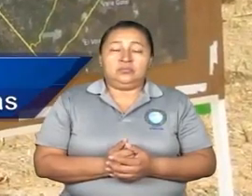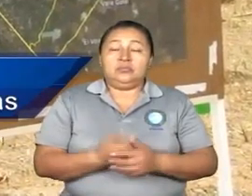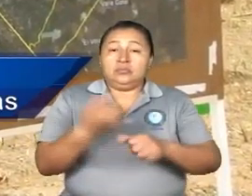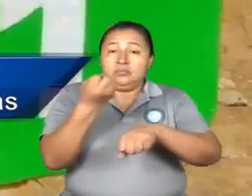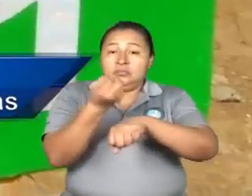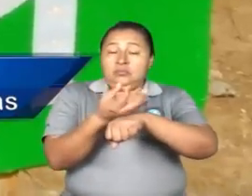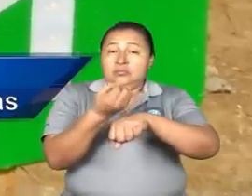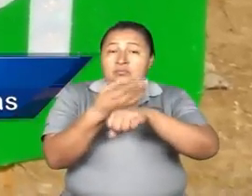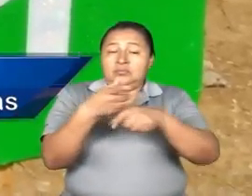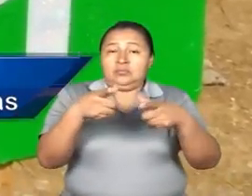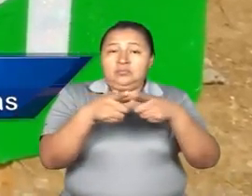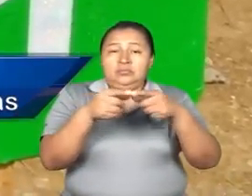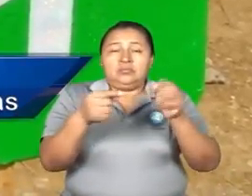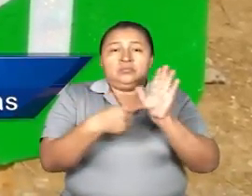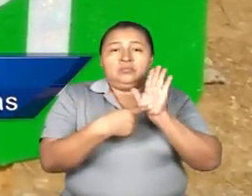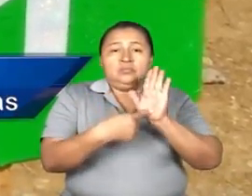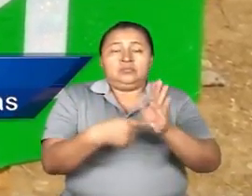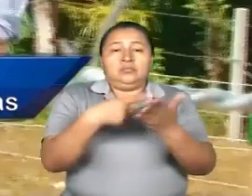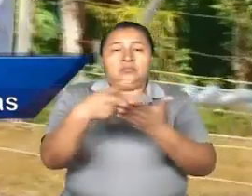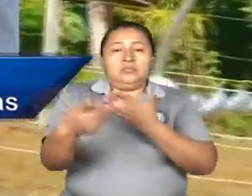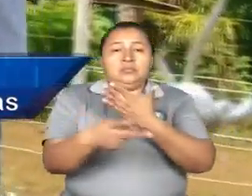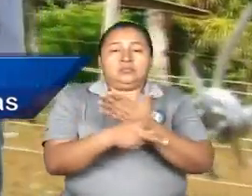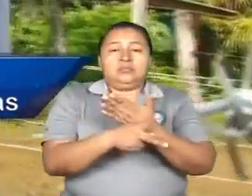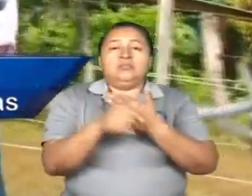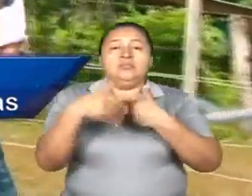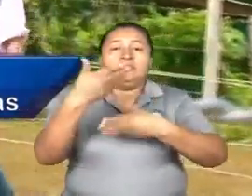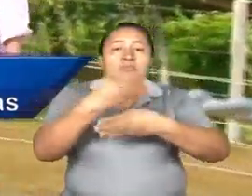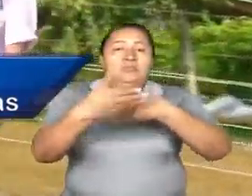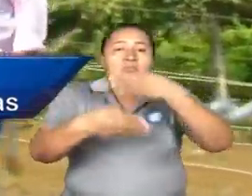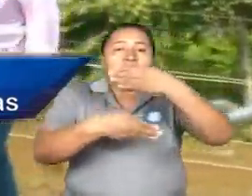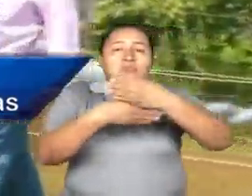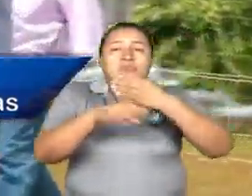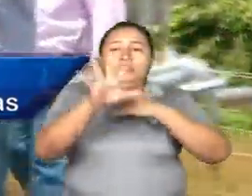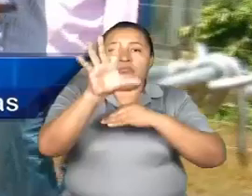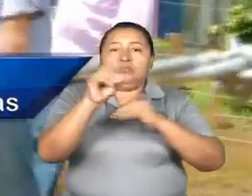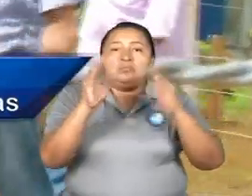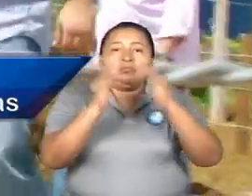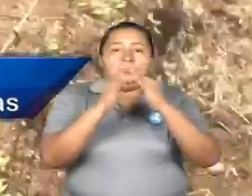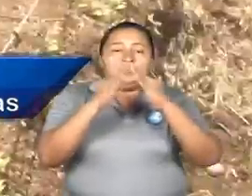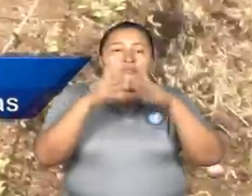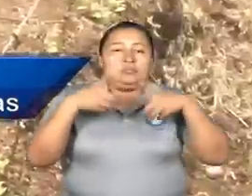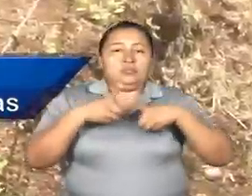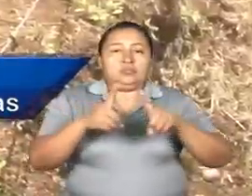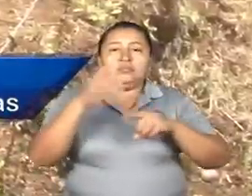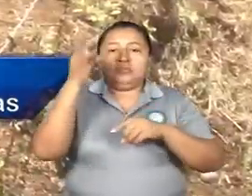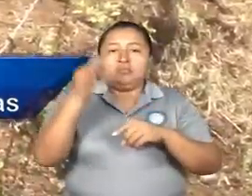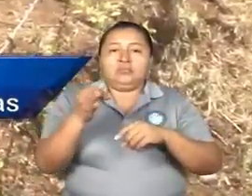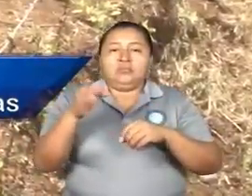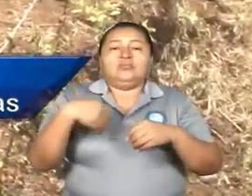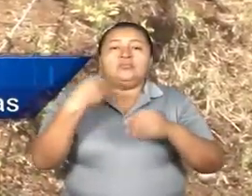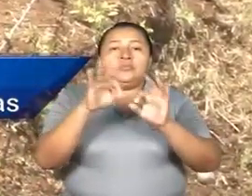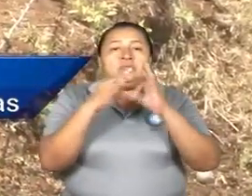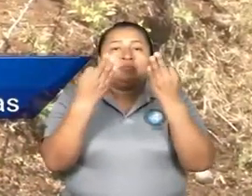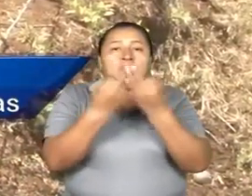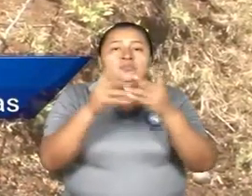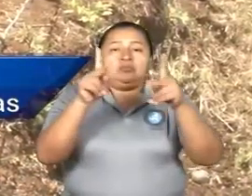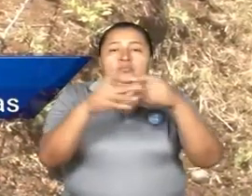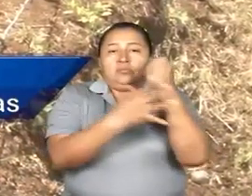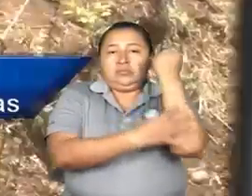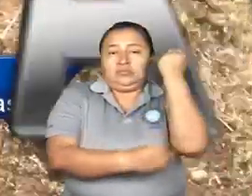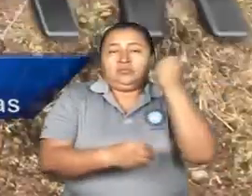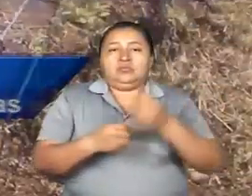Alcaldía de Managua presenta programa social para la construcción de 50 viviendas dignas y seguras a familias de escasos